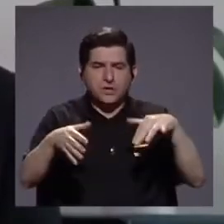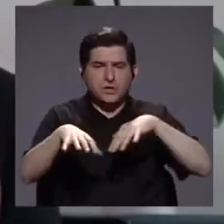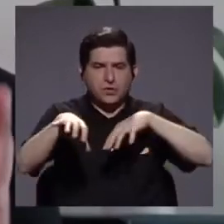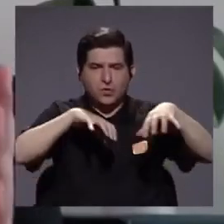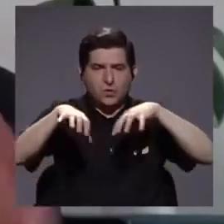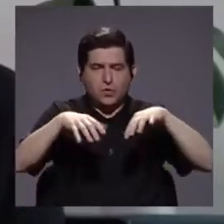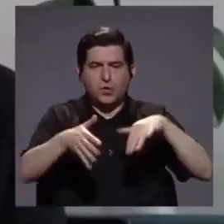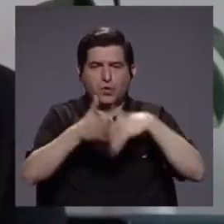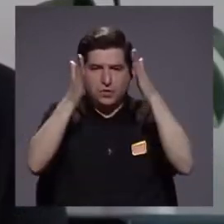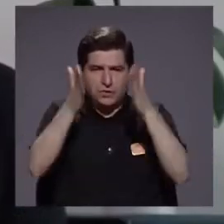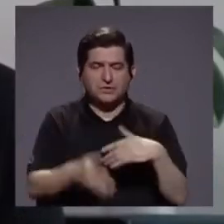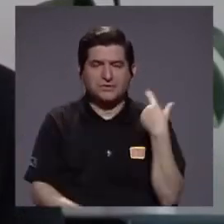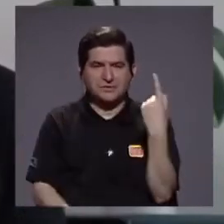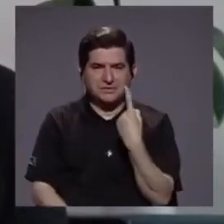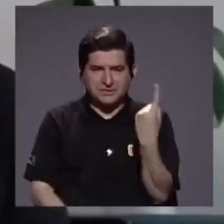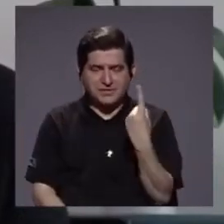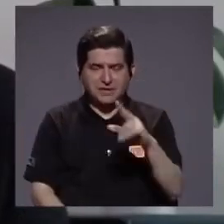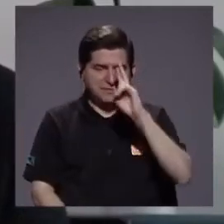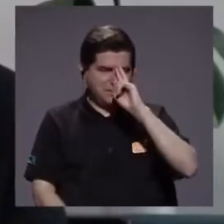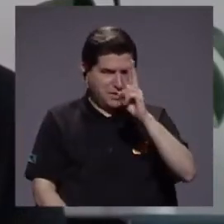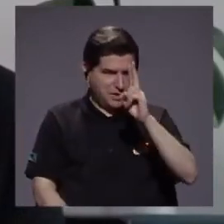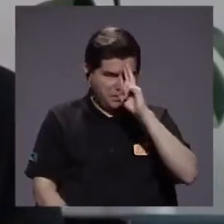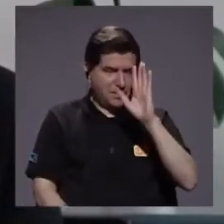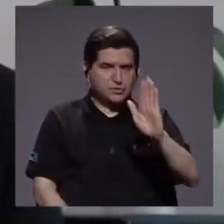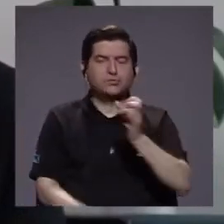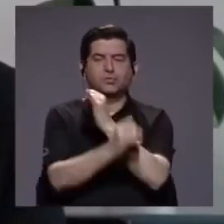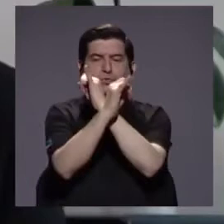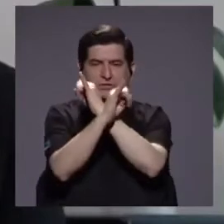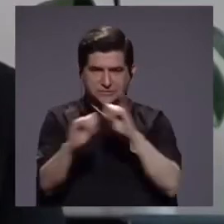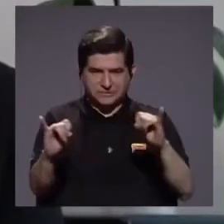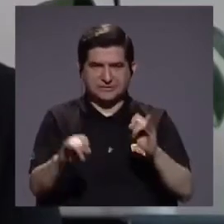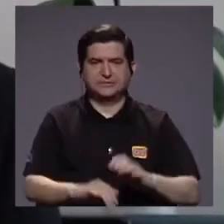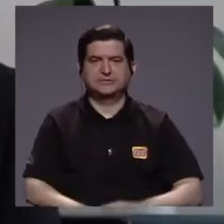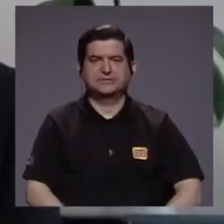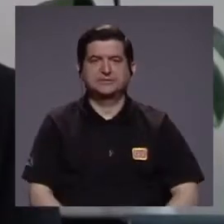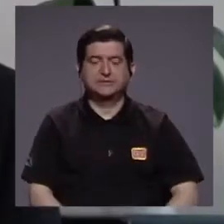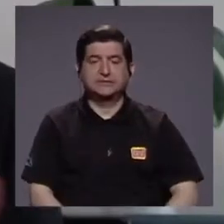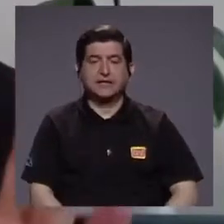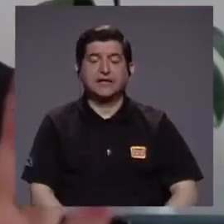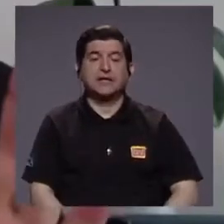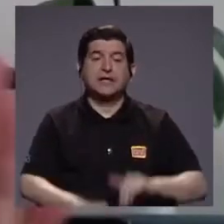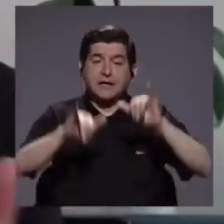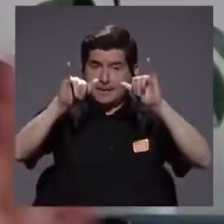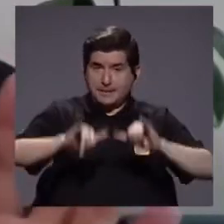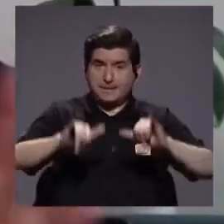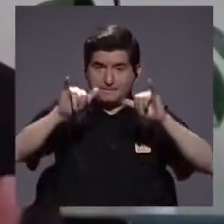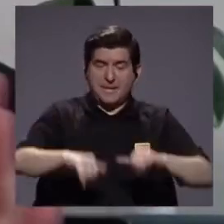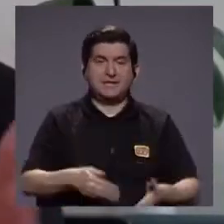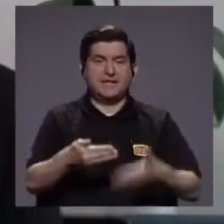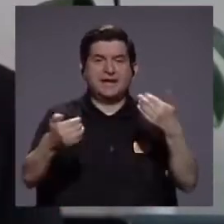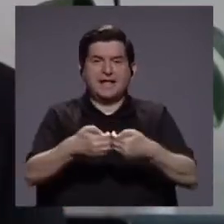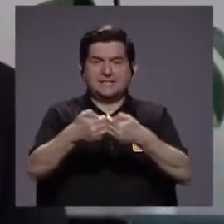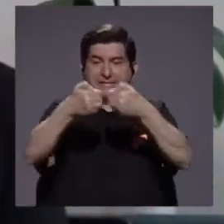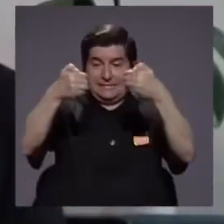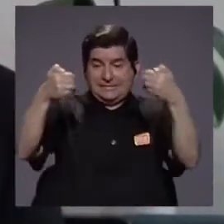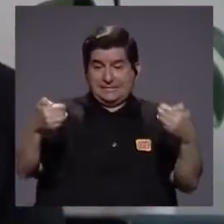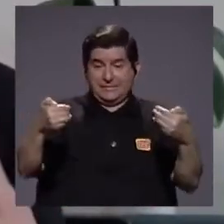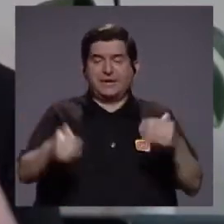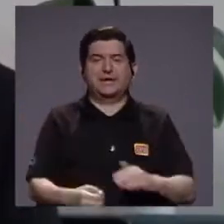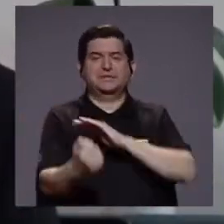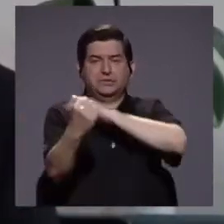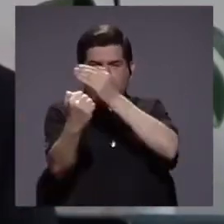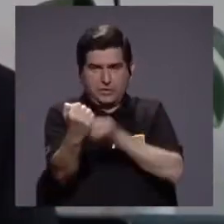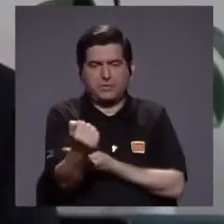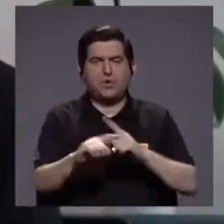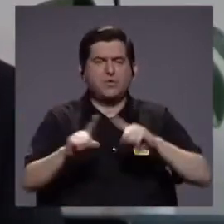estudiantil, siempre en total respeto a su autonomía y salvaguardando esa casi separación, digamos, de poderes,